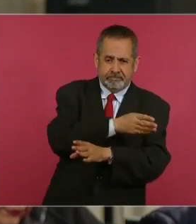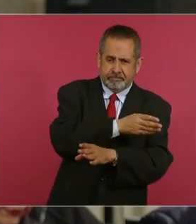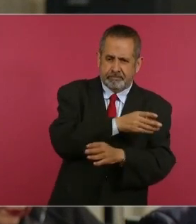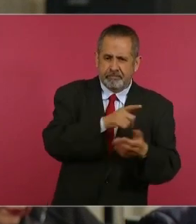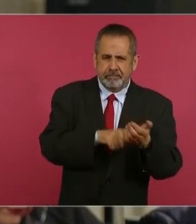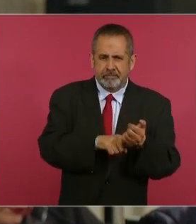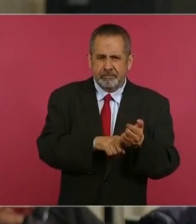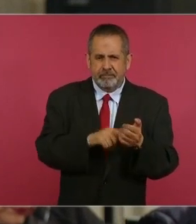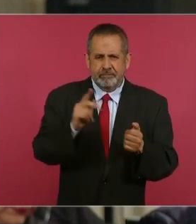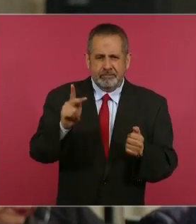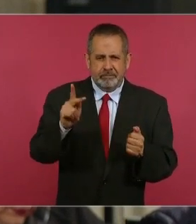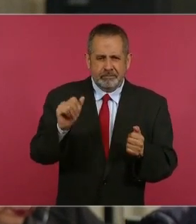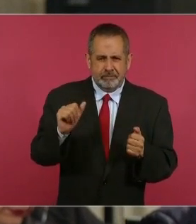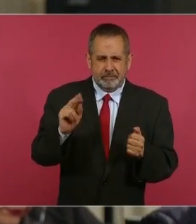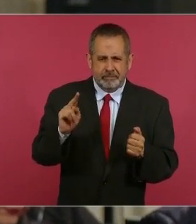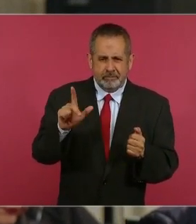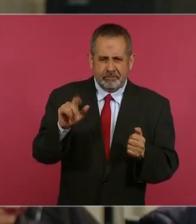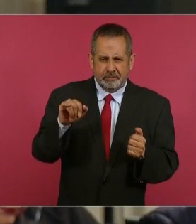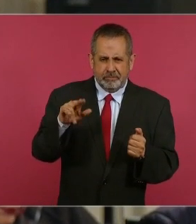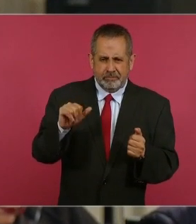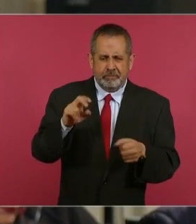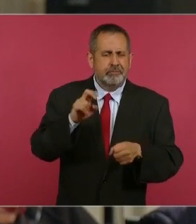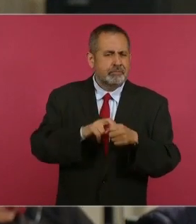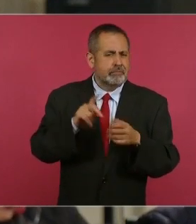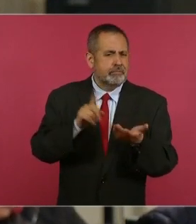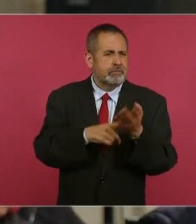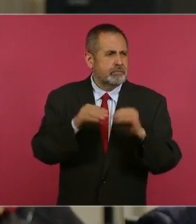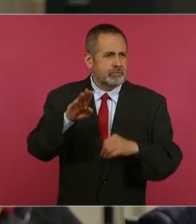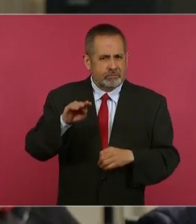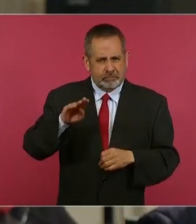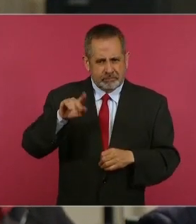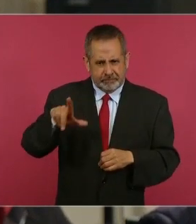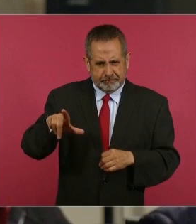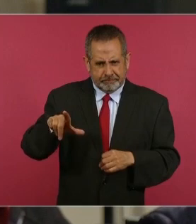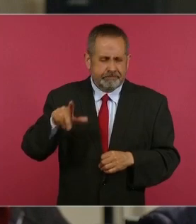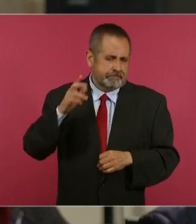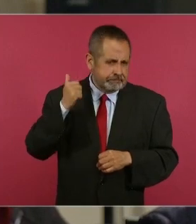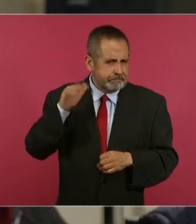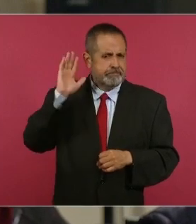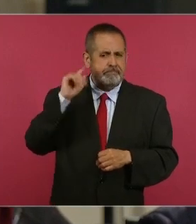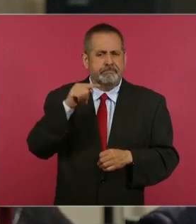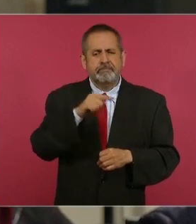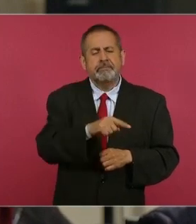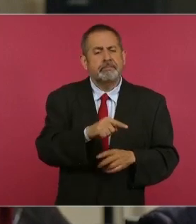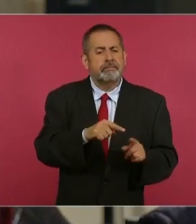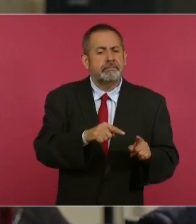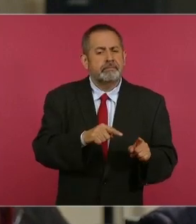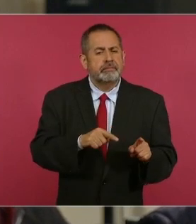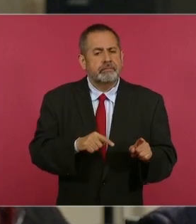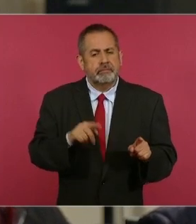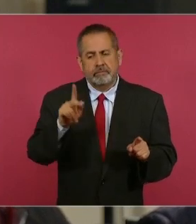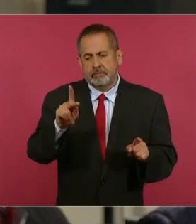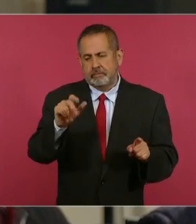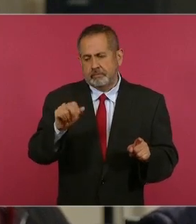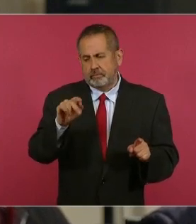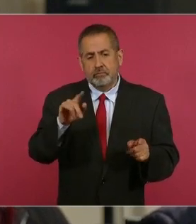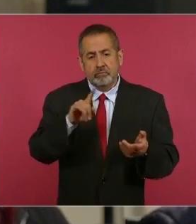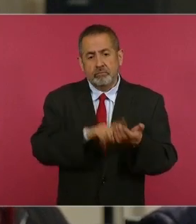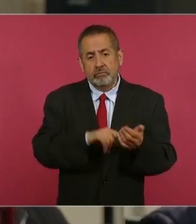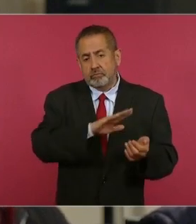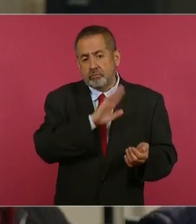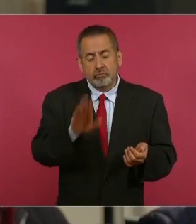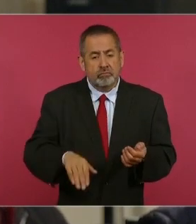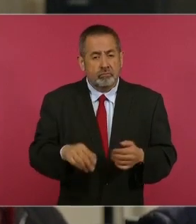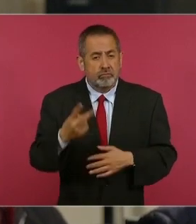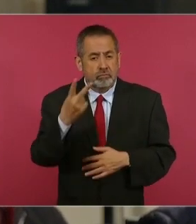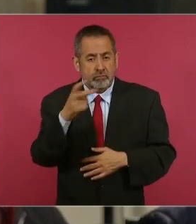la tormenta tropical Paulina en el 97. En aquel año, Paulina provocó la muerte de más